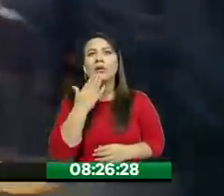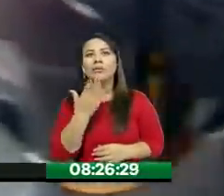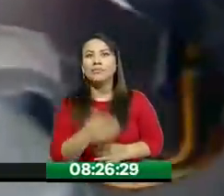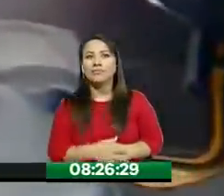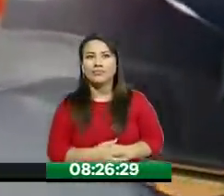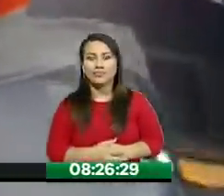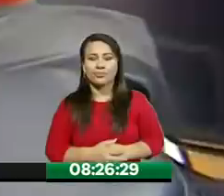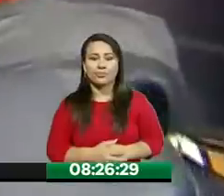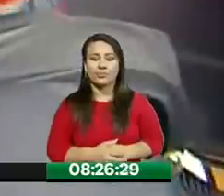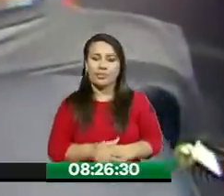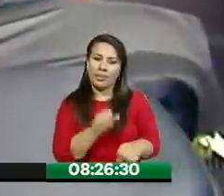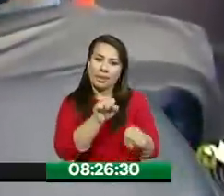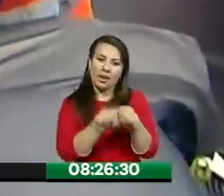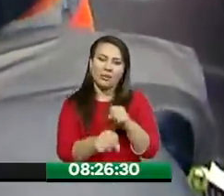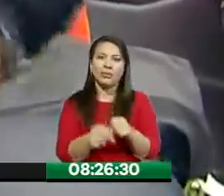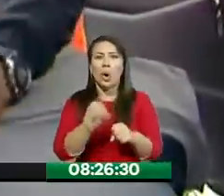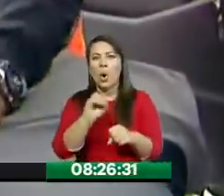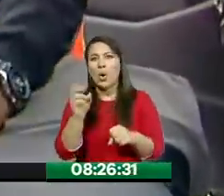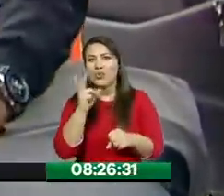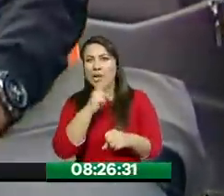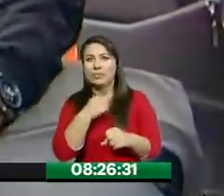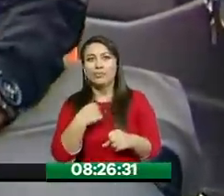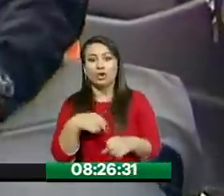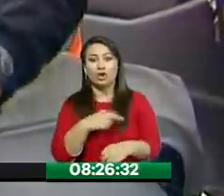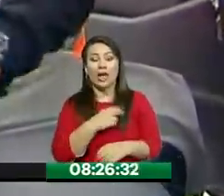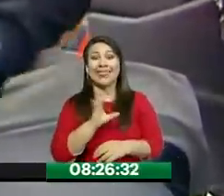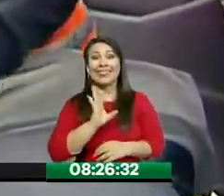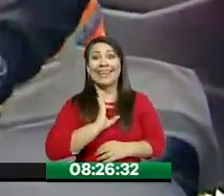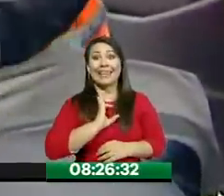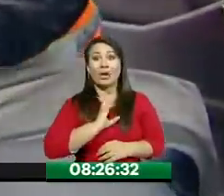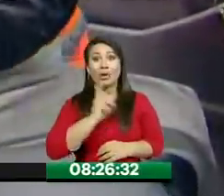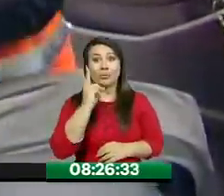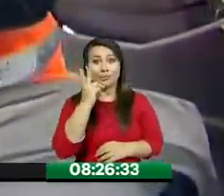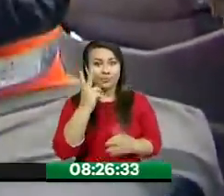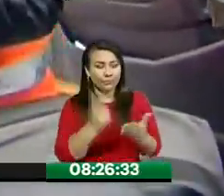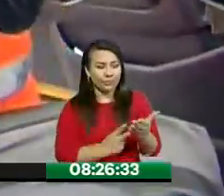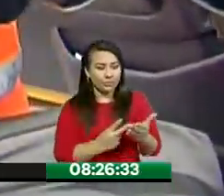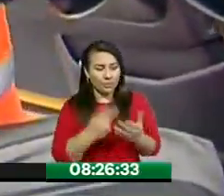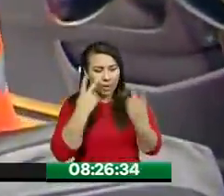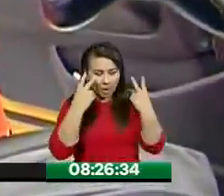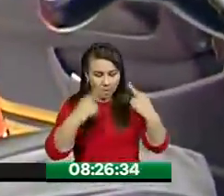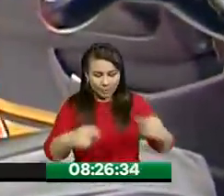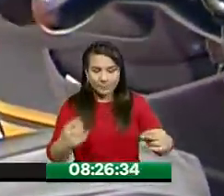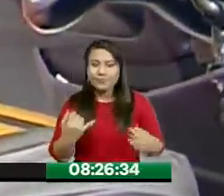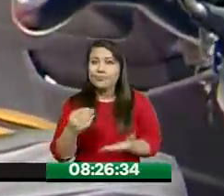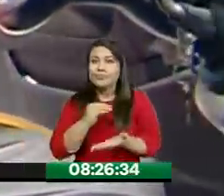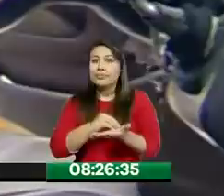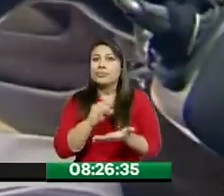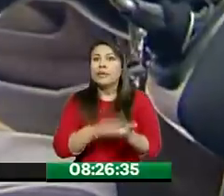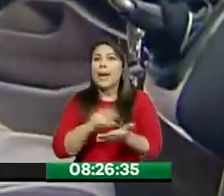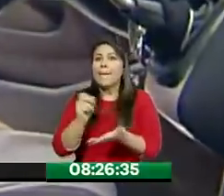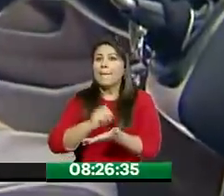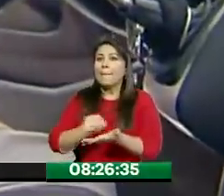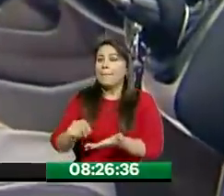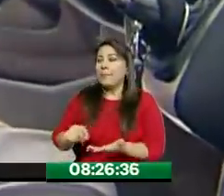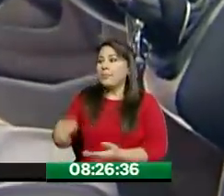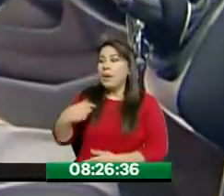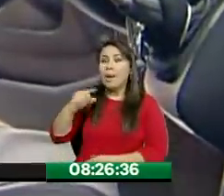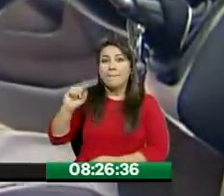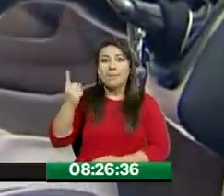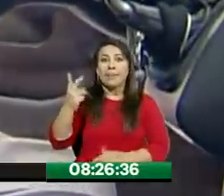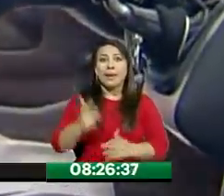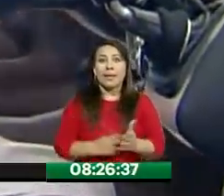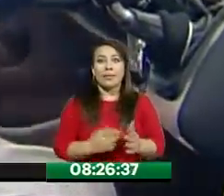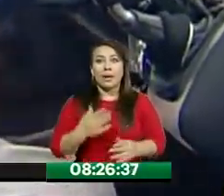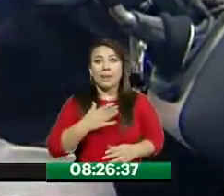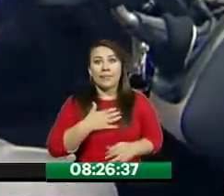vamos a realizar una comida o que van a realizar cualquier otra actividad, pero no les dicen la verdad. Prácticamente deberían tener un poco más de cuidado con los adolescentes para